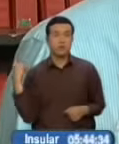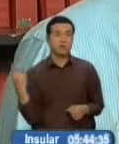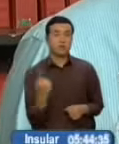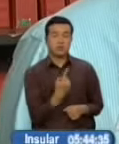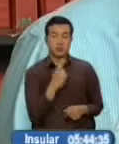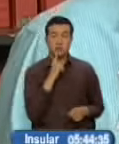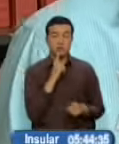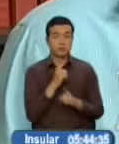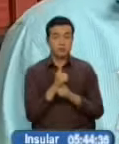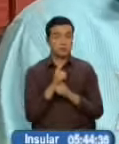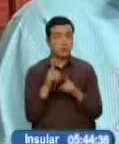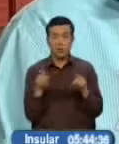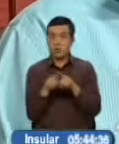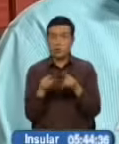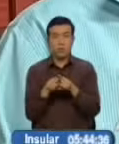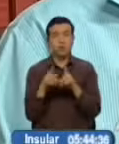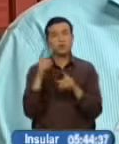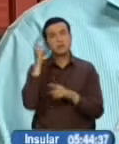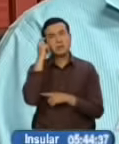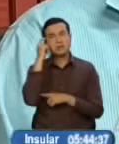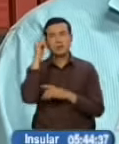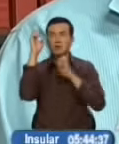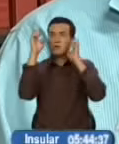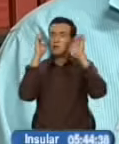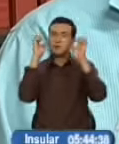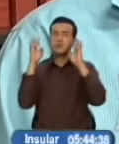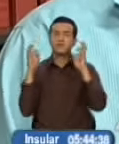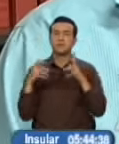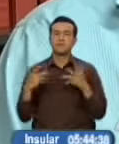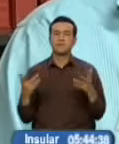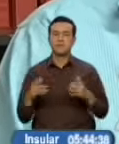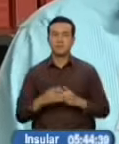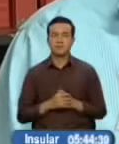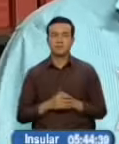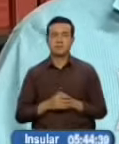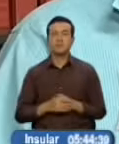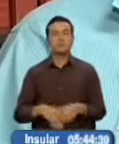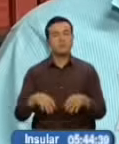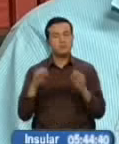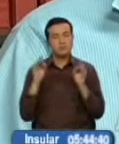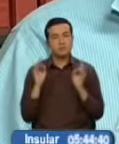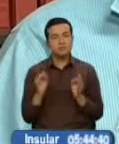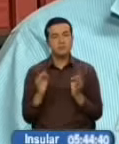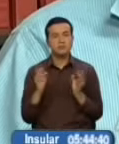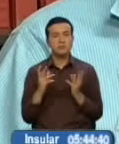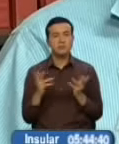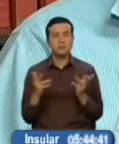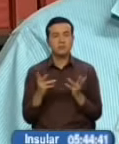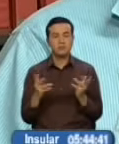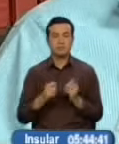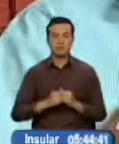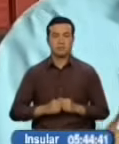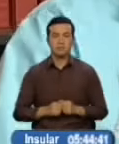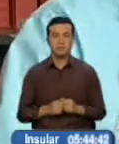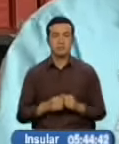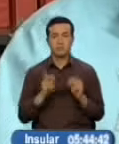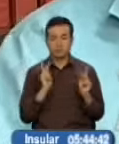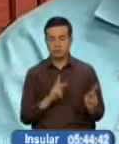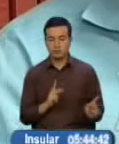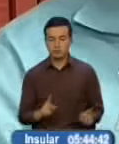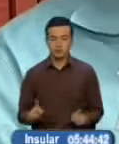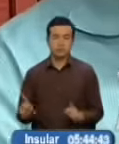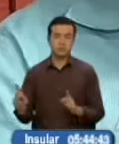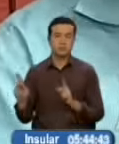estamos igual buscando estrategias de cómo buscar la manera de